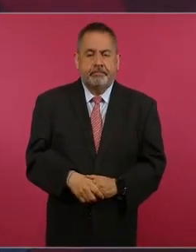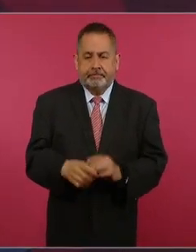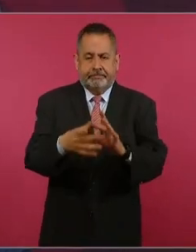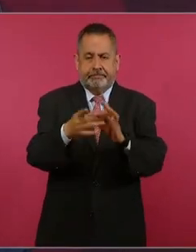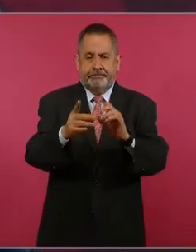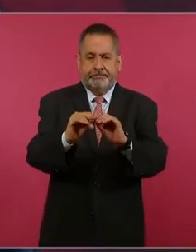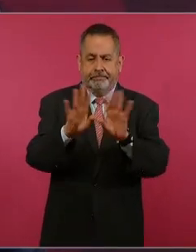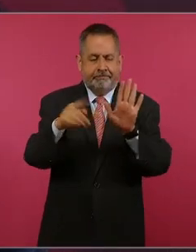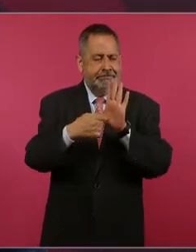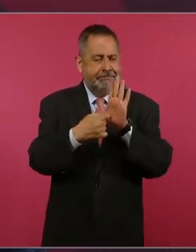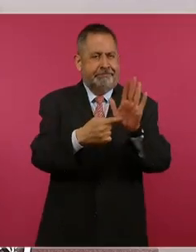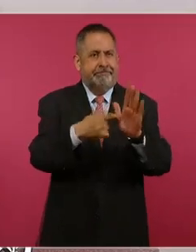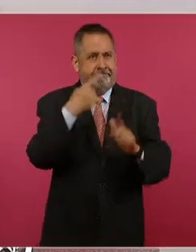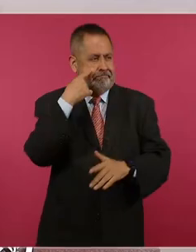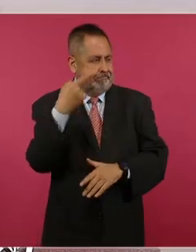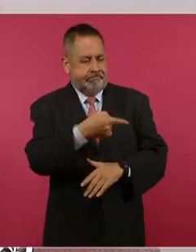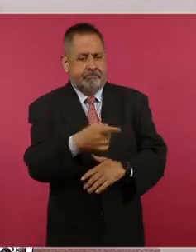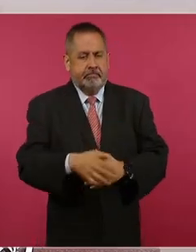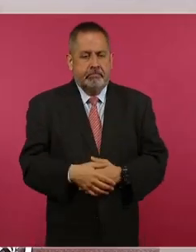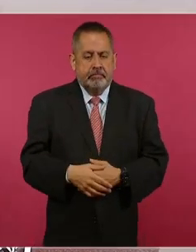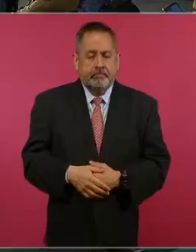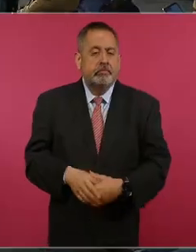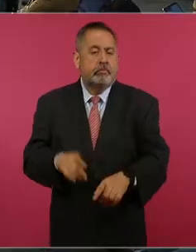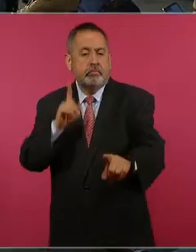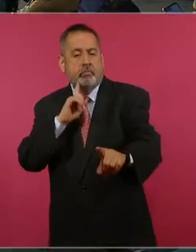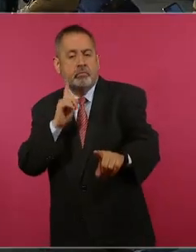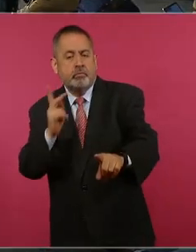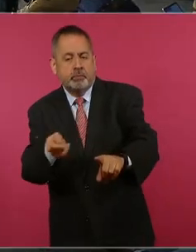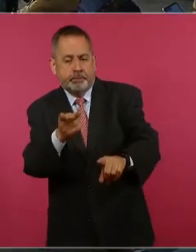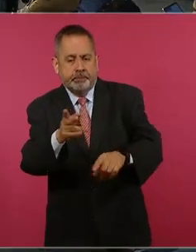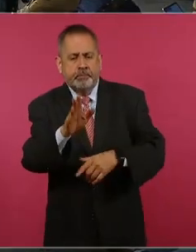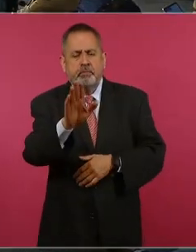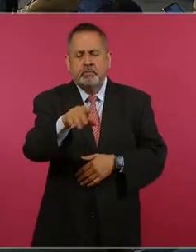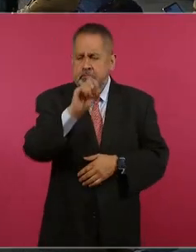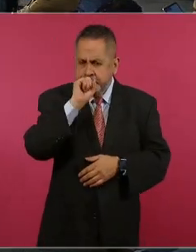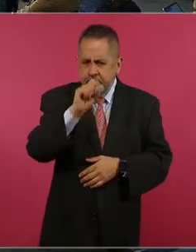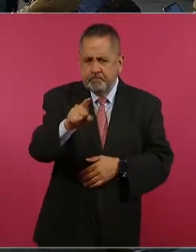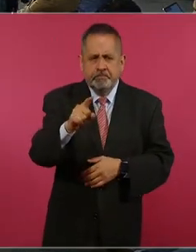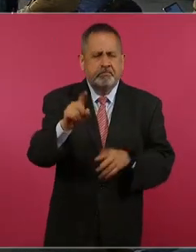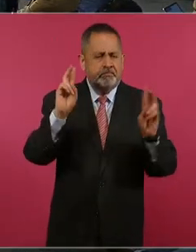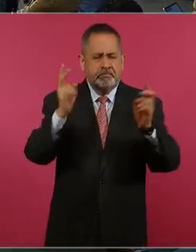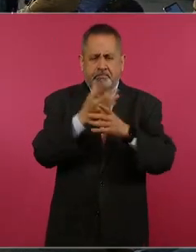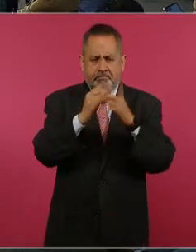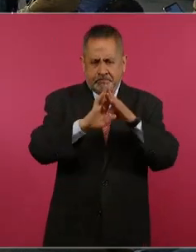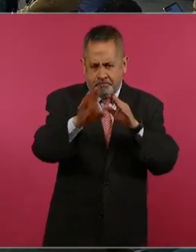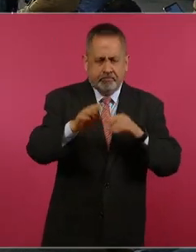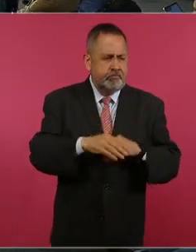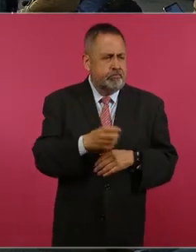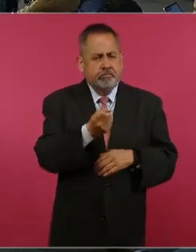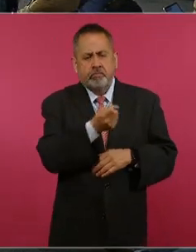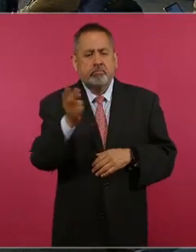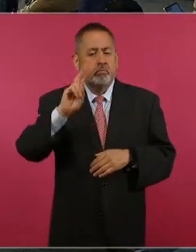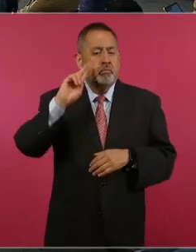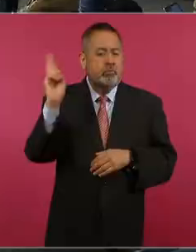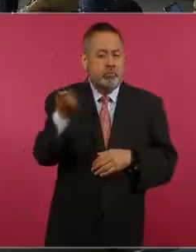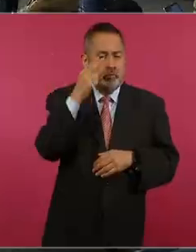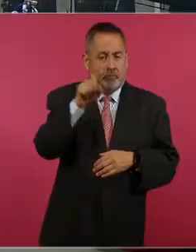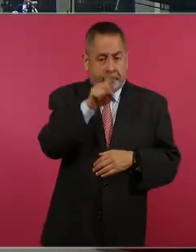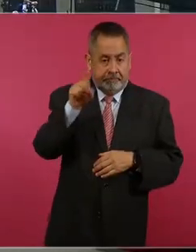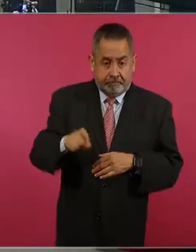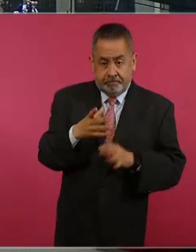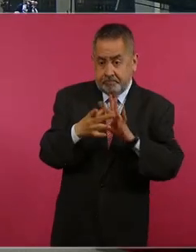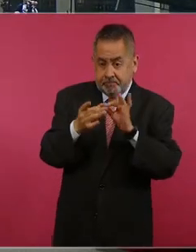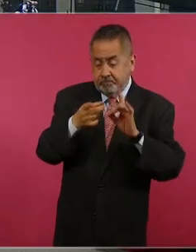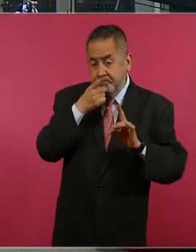aclarar paradas, ¿no? Presidente, y en ese mismo tema de la migración, analistas y investigadores de la Universidad de Texas señalan